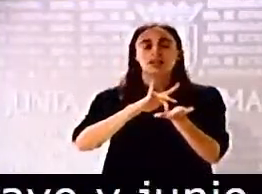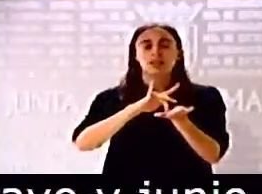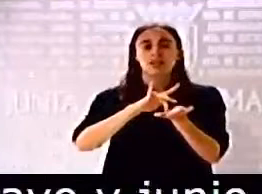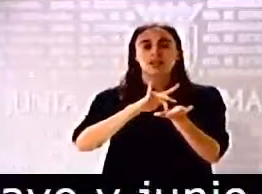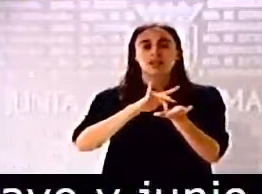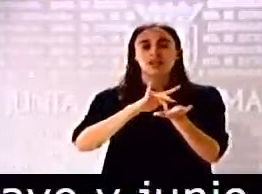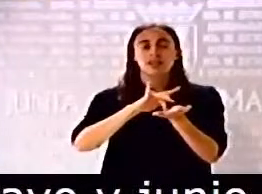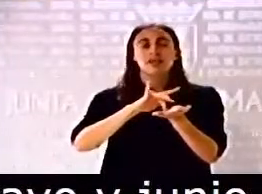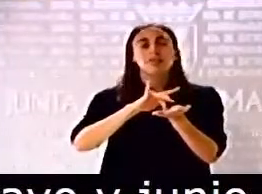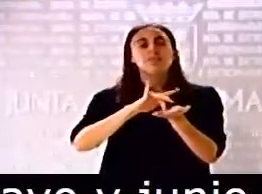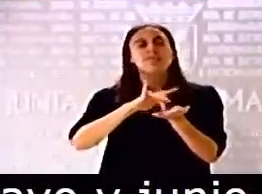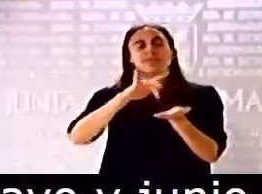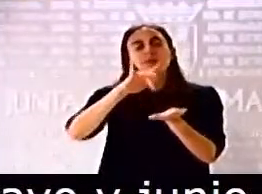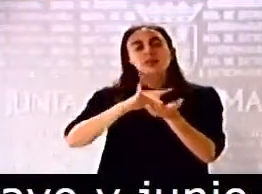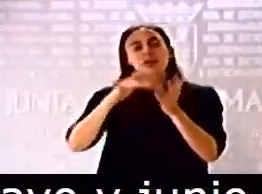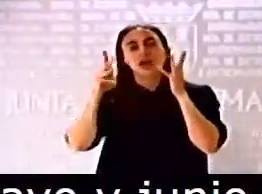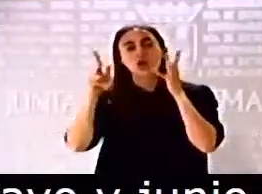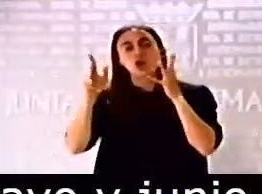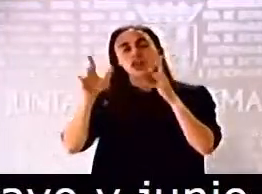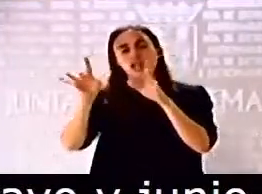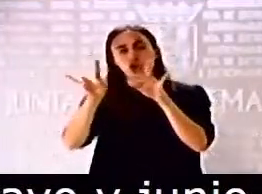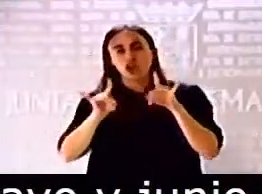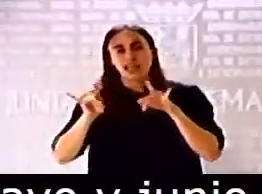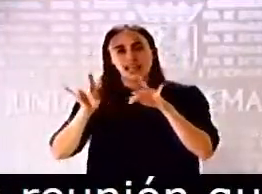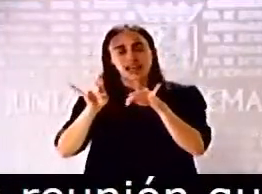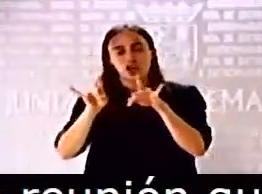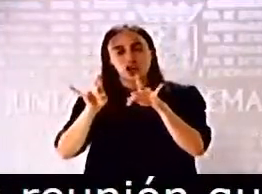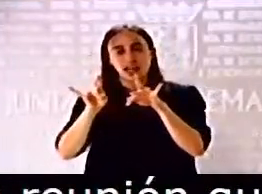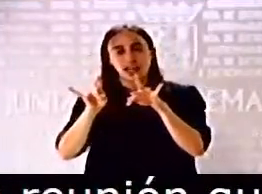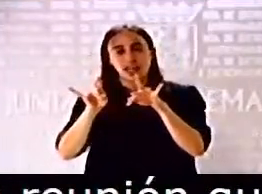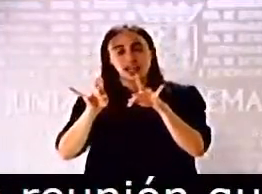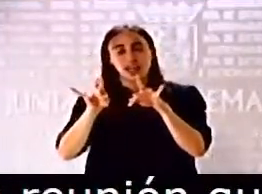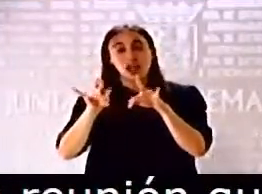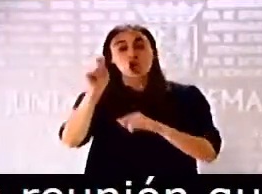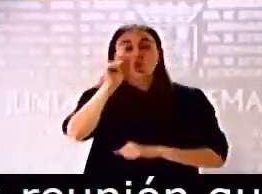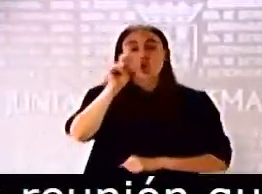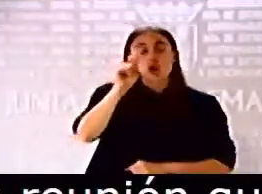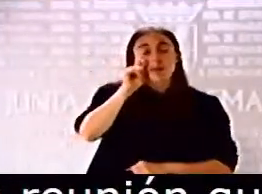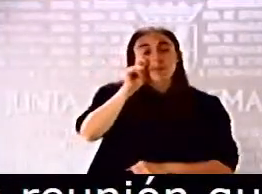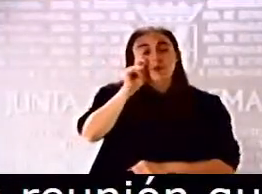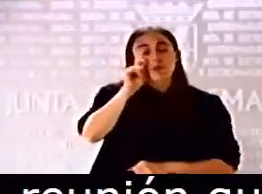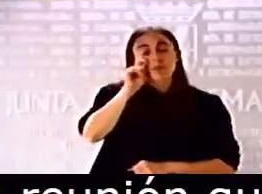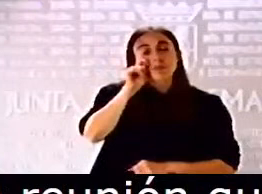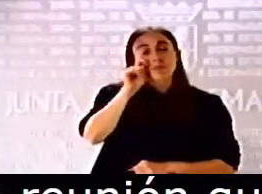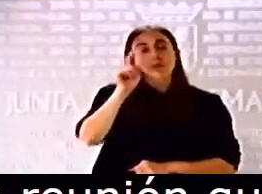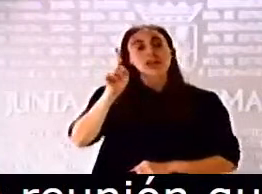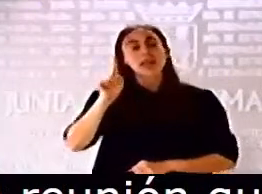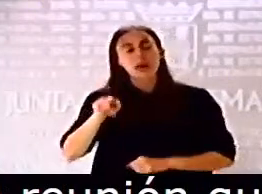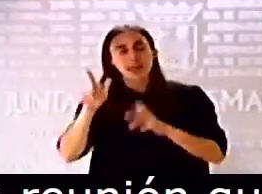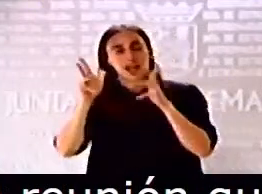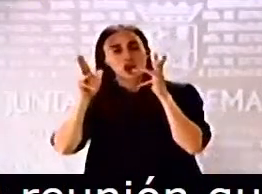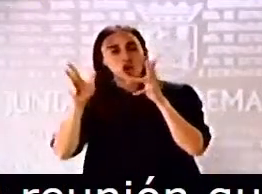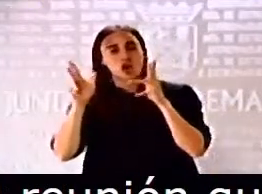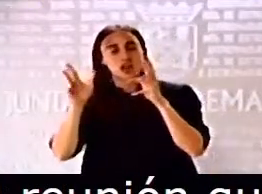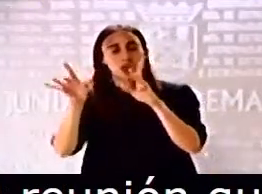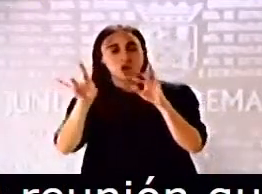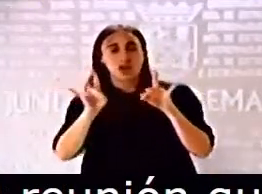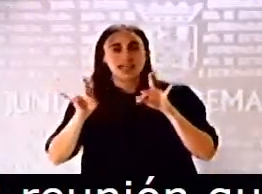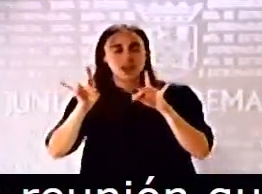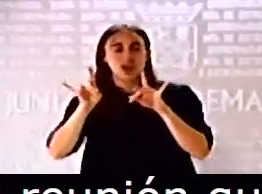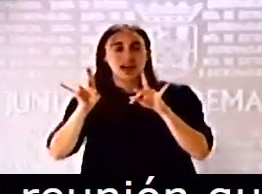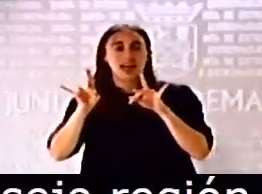plenarios del Consejo Regional de Turismo y también con el Consejo Regional del